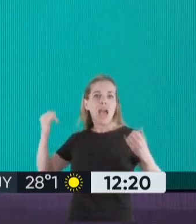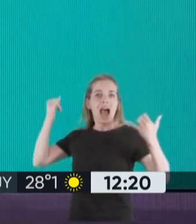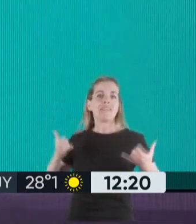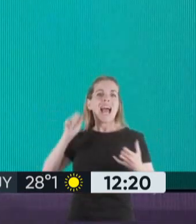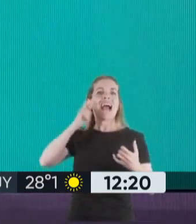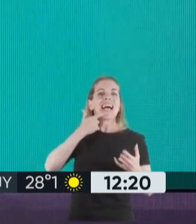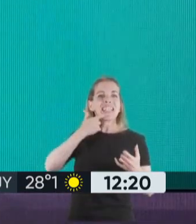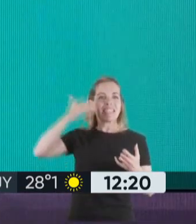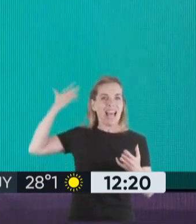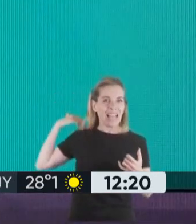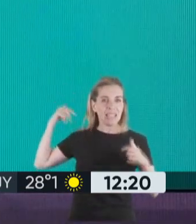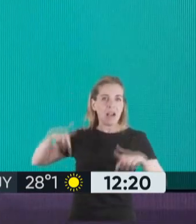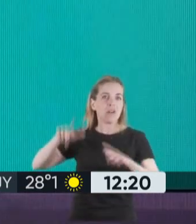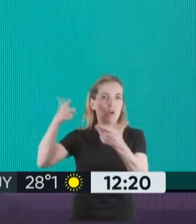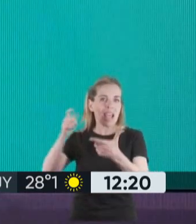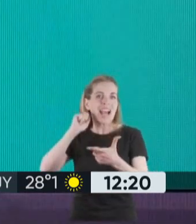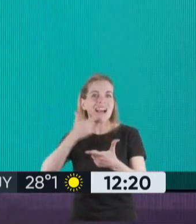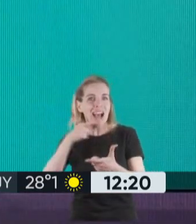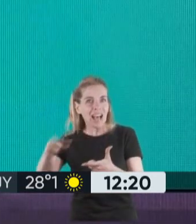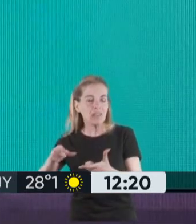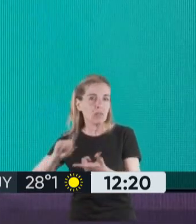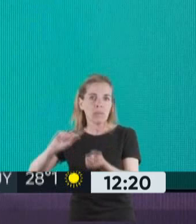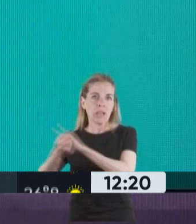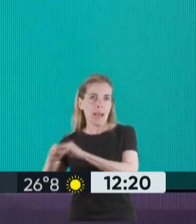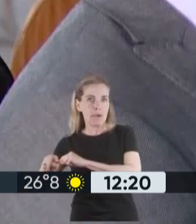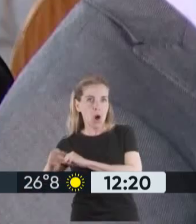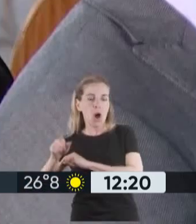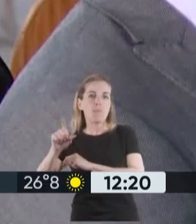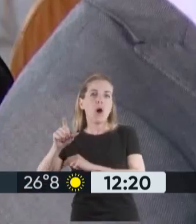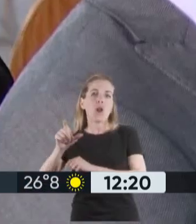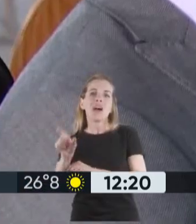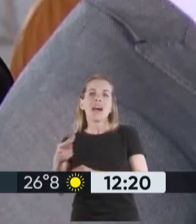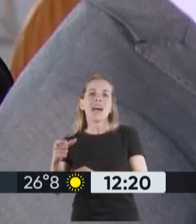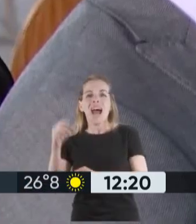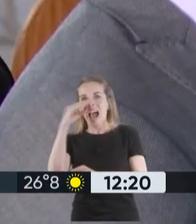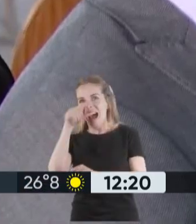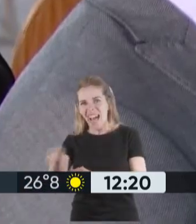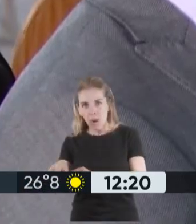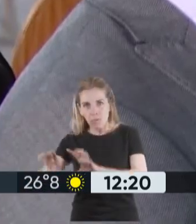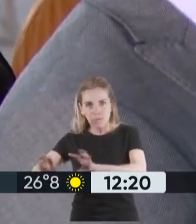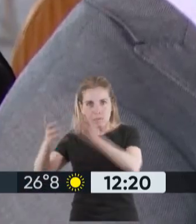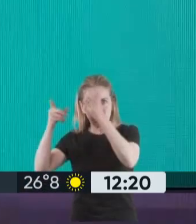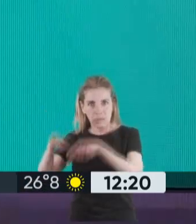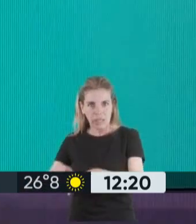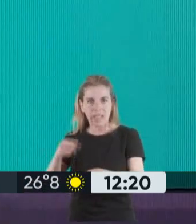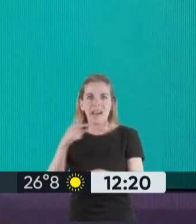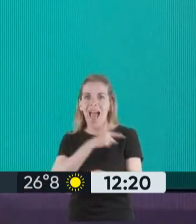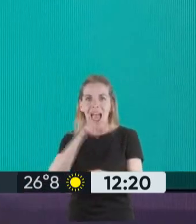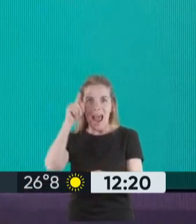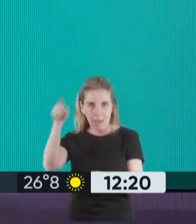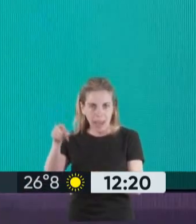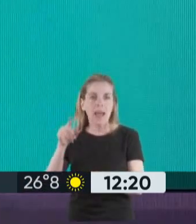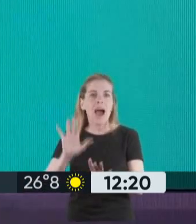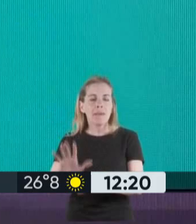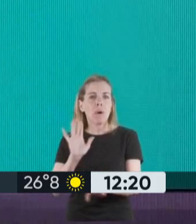gas, bueno, tuvo que reemplazarla por lo que tenía, que era carbón. Y ahí es como que uno siente que toda la historia